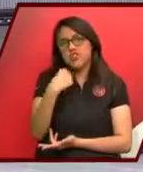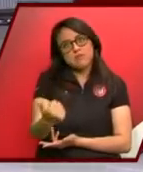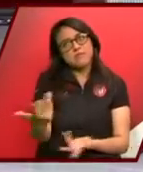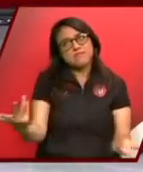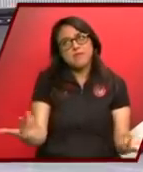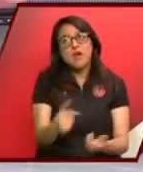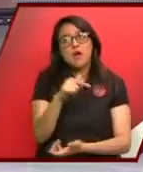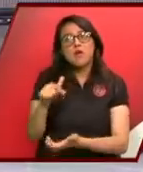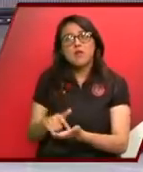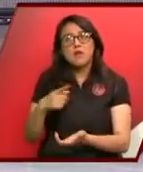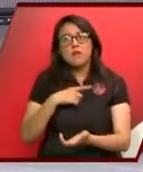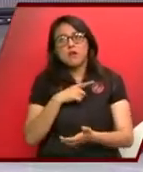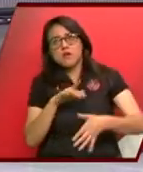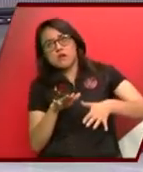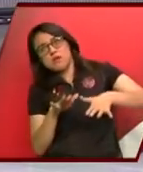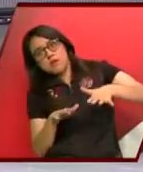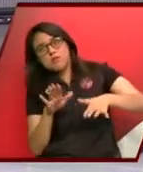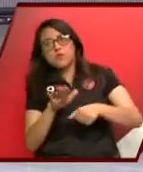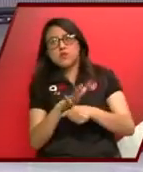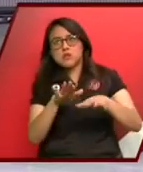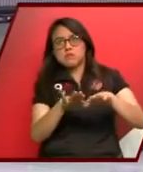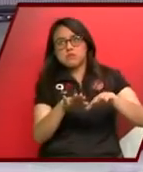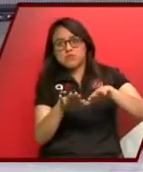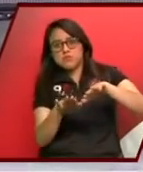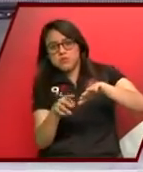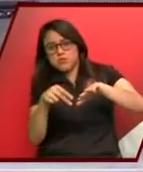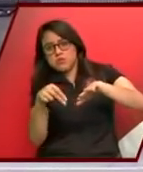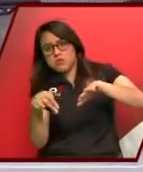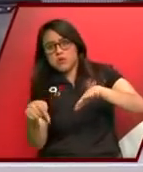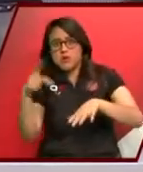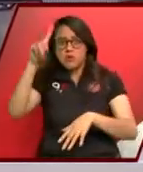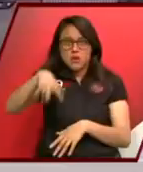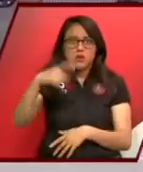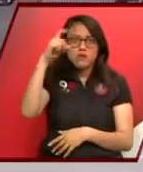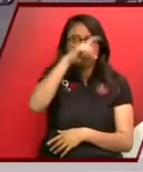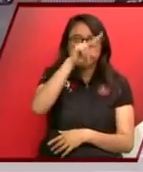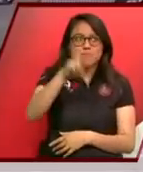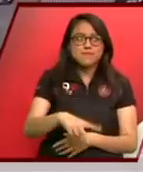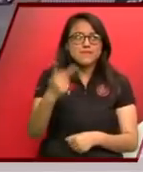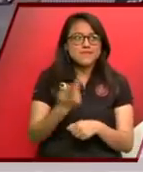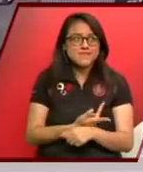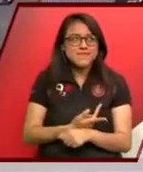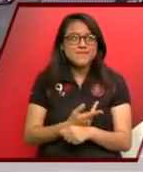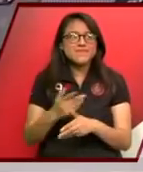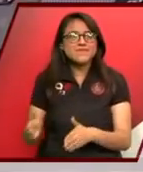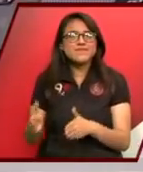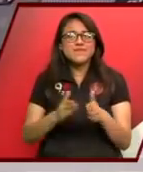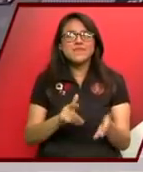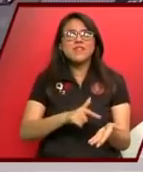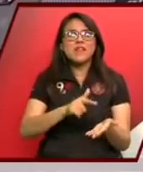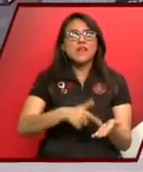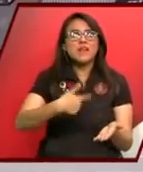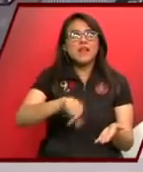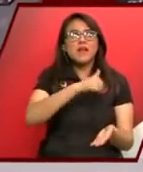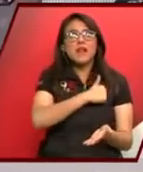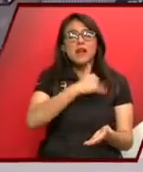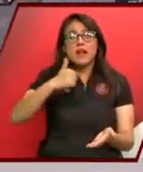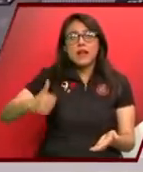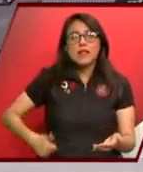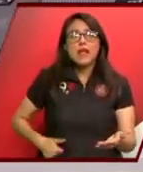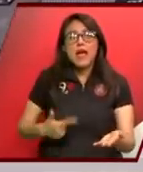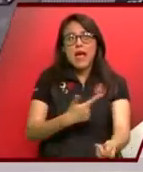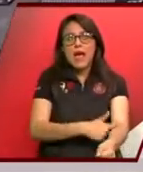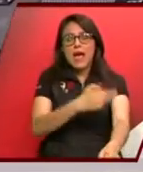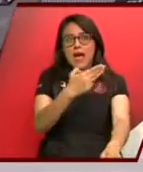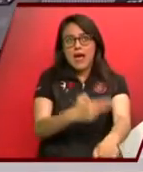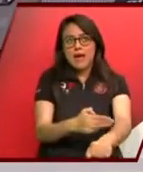Bueno, hay áreas donde tienes que caminar de ladito, del inclinado que está. Pero bueno, vamos a la alcaldía de Gustavo Madero, en la que corresponde a